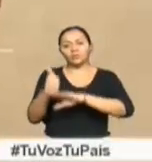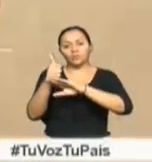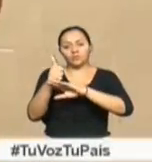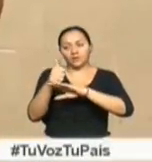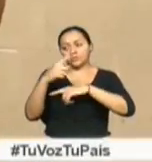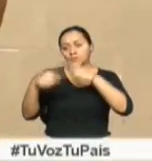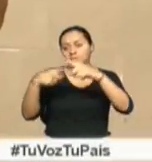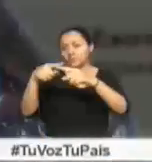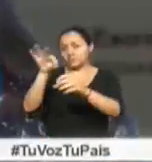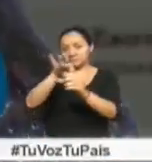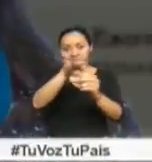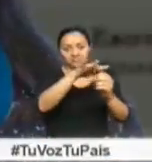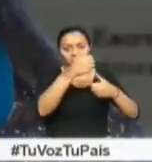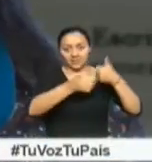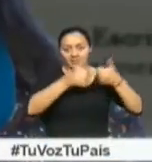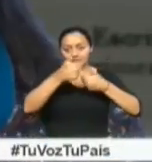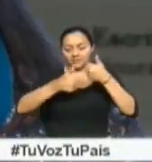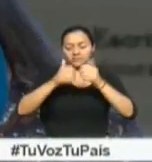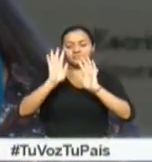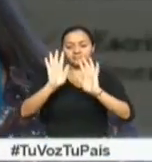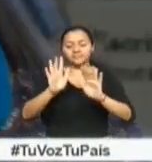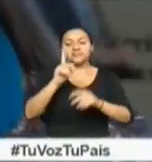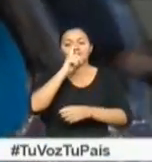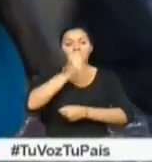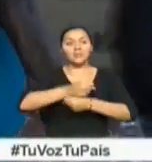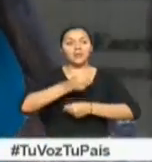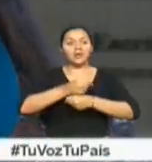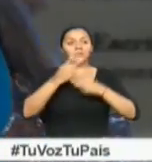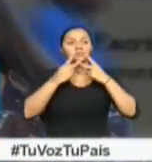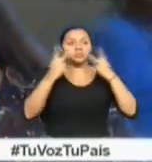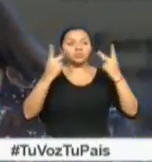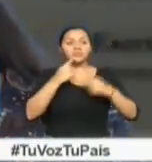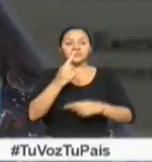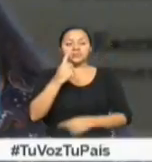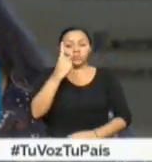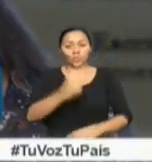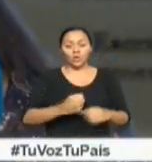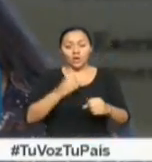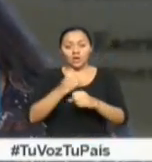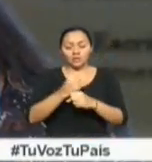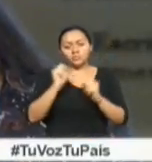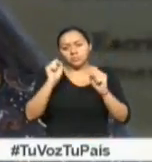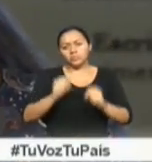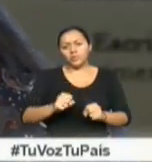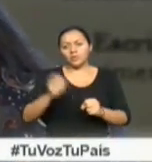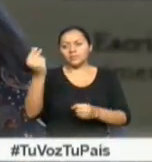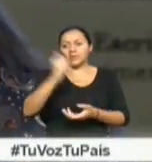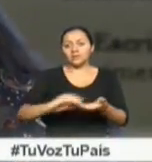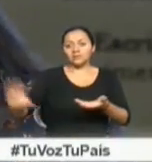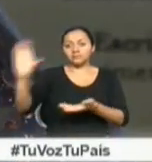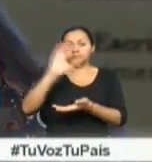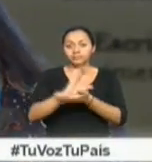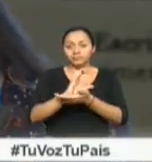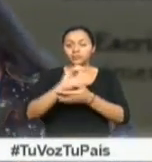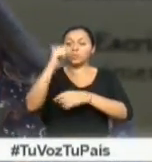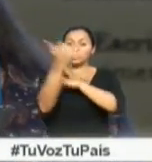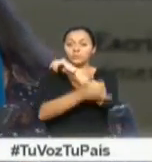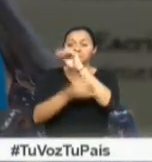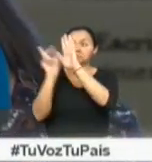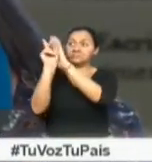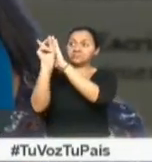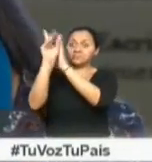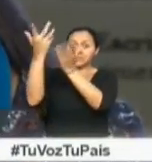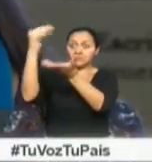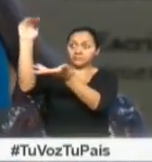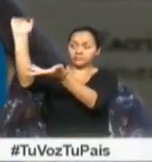elección popular. En el tema de funcionarios públicos, se da un año para que retornen los capitales invertidos en paraísos fiscales y